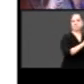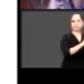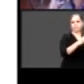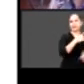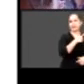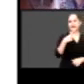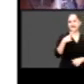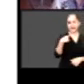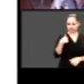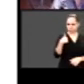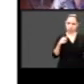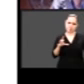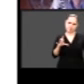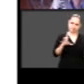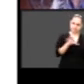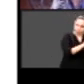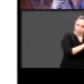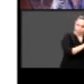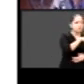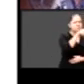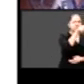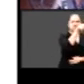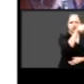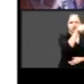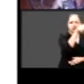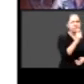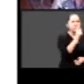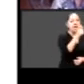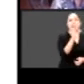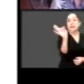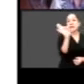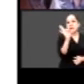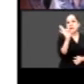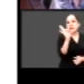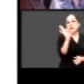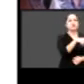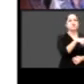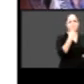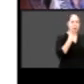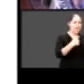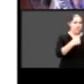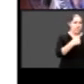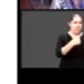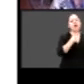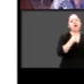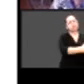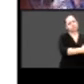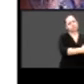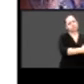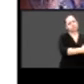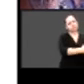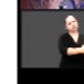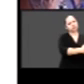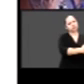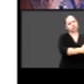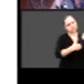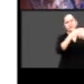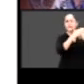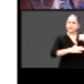apoyando y animando sea que llore y lo consolemos con un abrazo o con palabras suaves sea que le